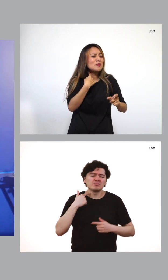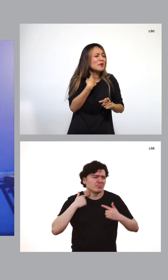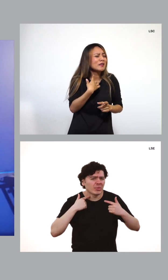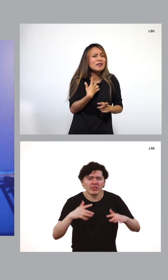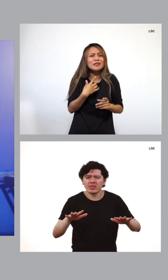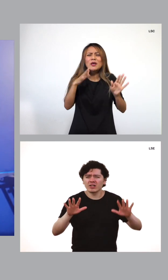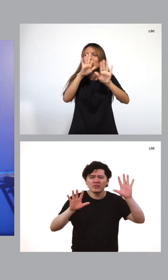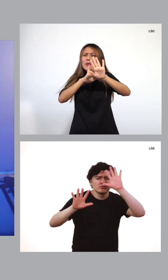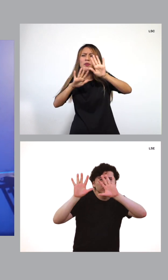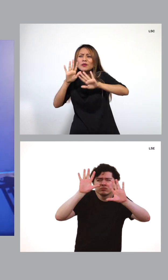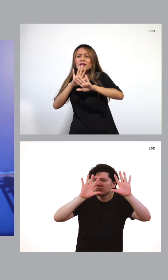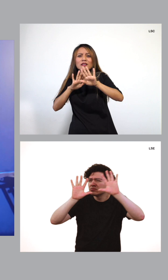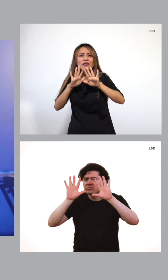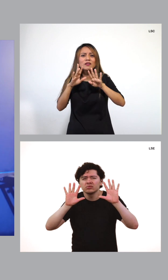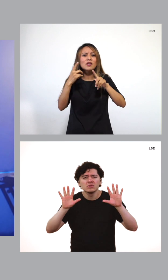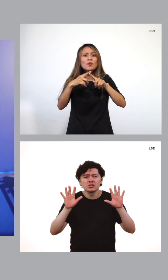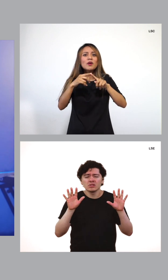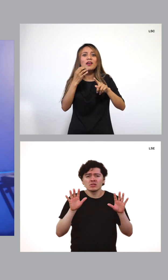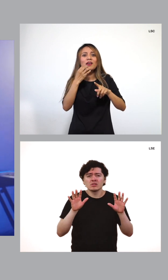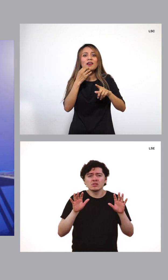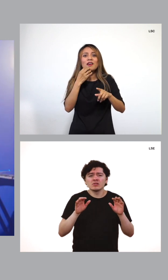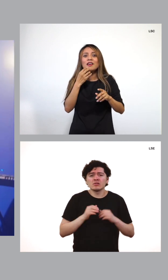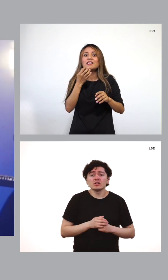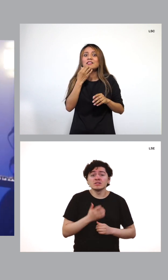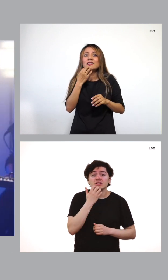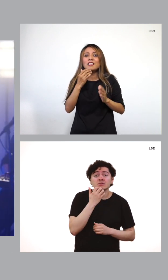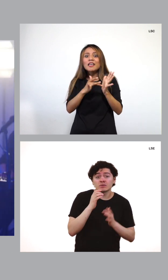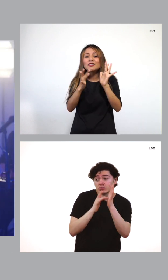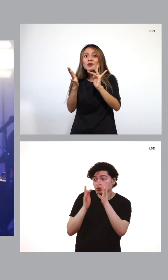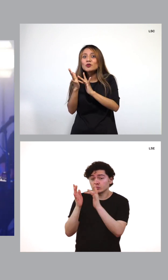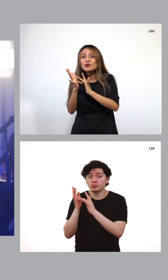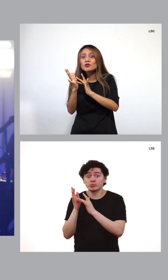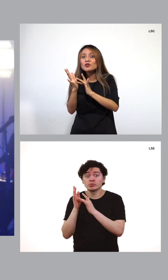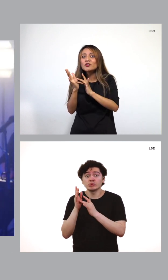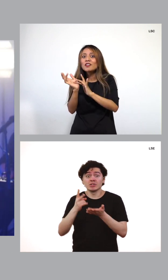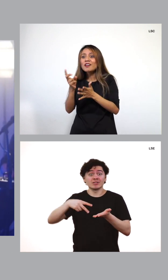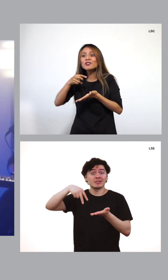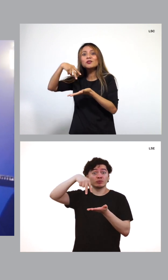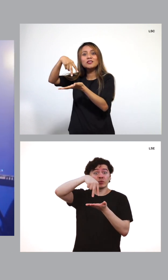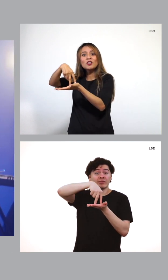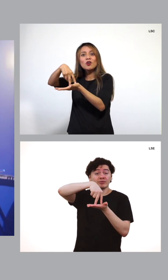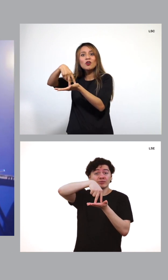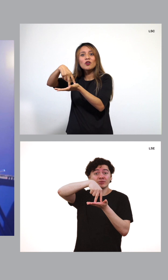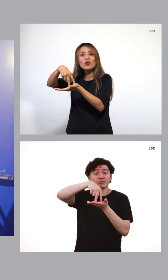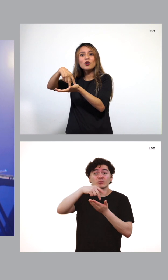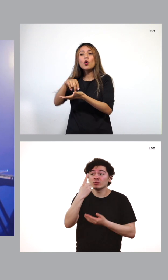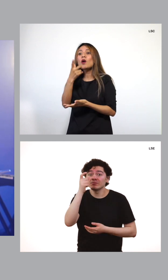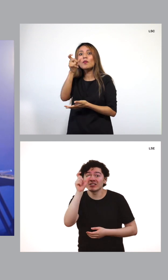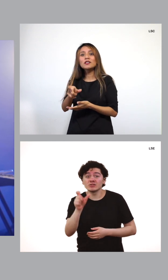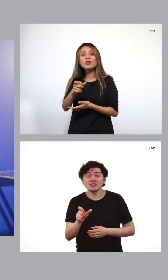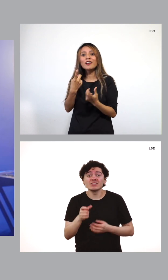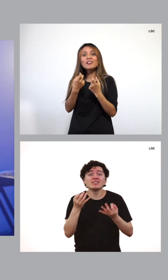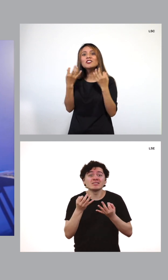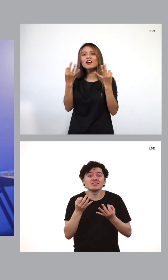Jesús, tan confundida que aun cuando Cristo resucita tienen que meter el dedo en la herida para creerse que en él había tanta confusión. Pero